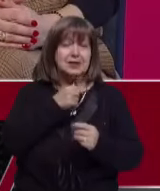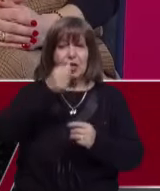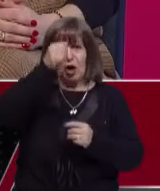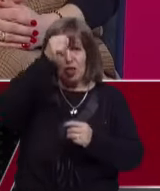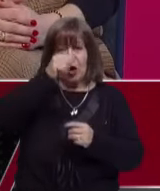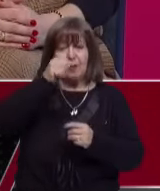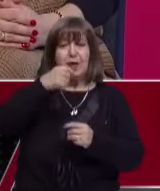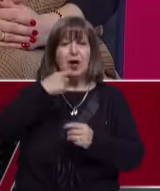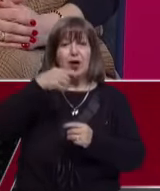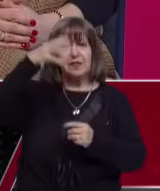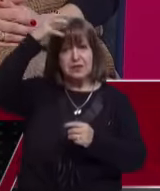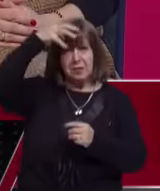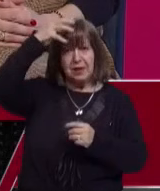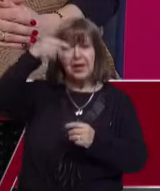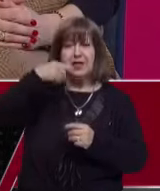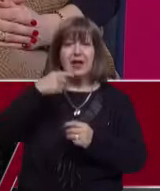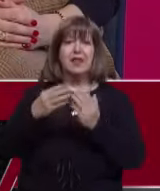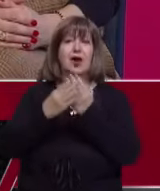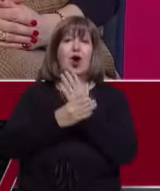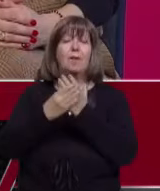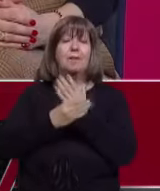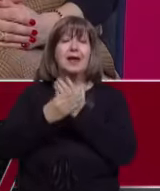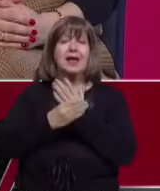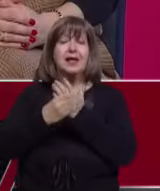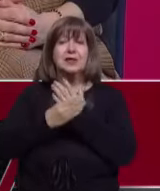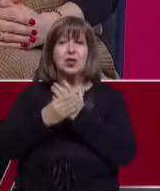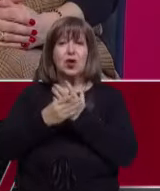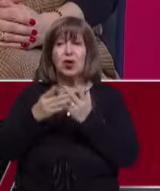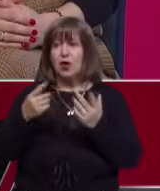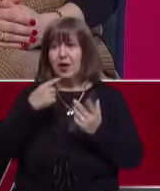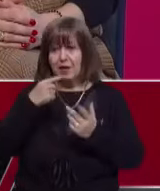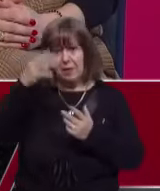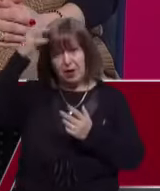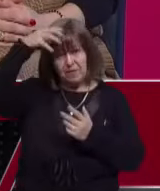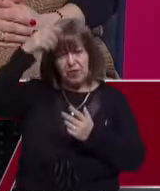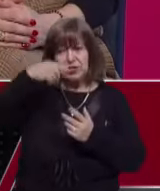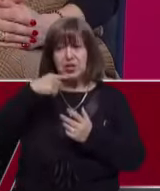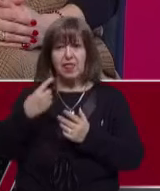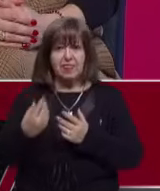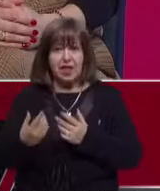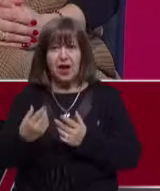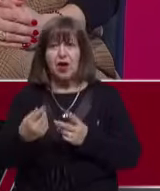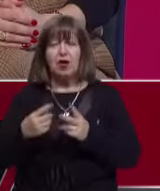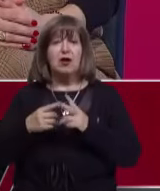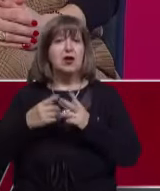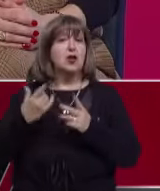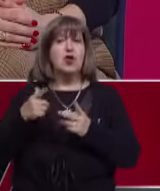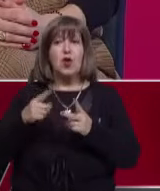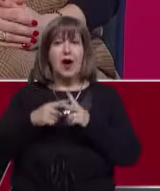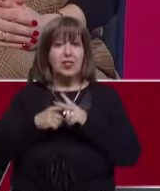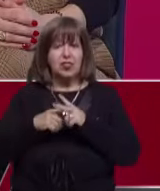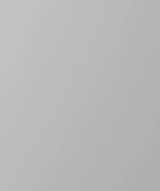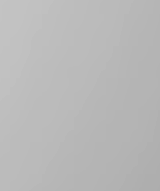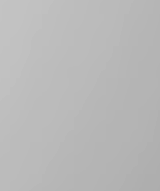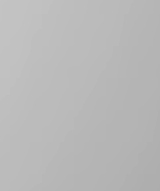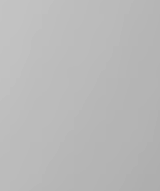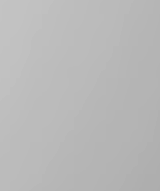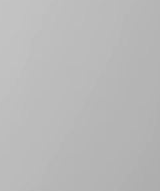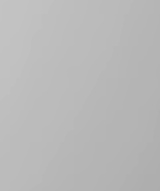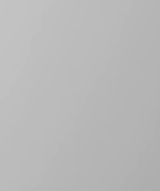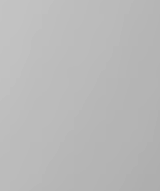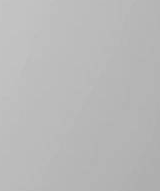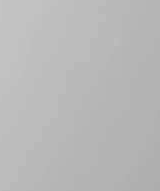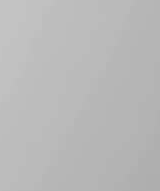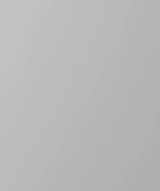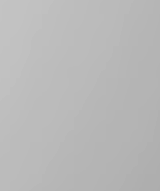domingo que la ministra dijo no hay datos de Lan confirmaba que aan si no había datos con toda la tecnología en todo corrientes es porque Lan Lamentablemente ahí ya